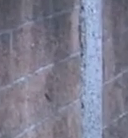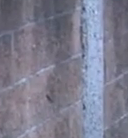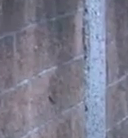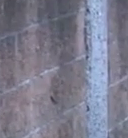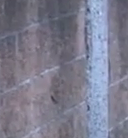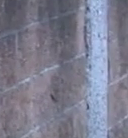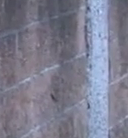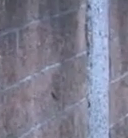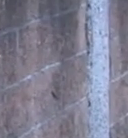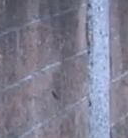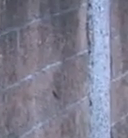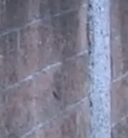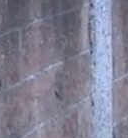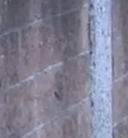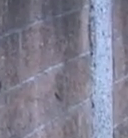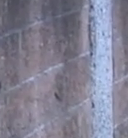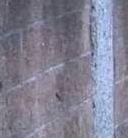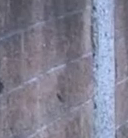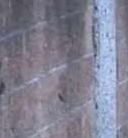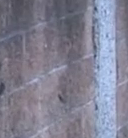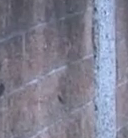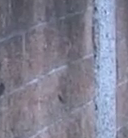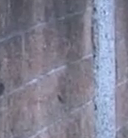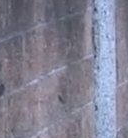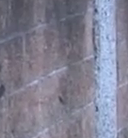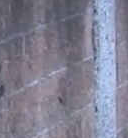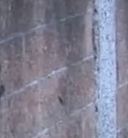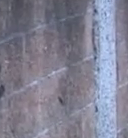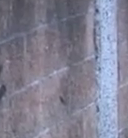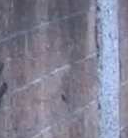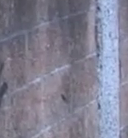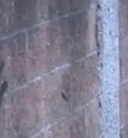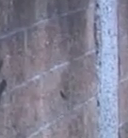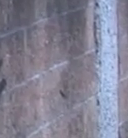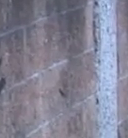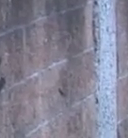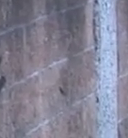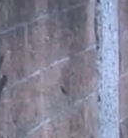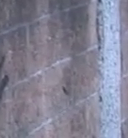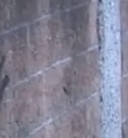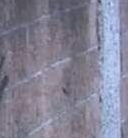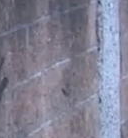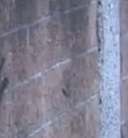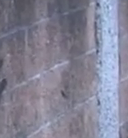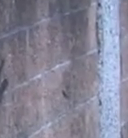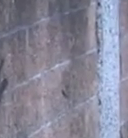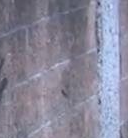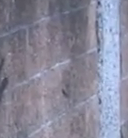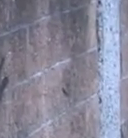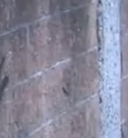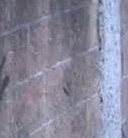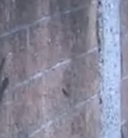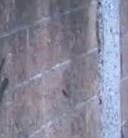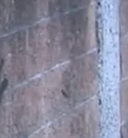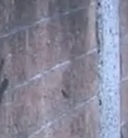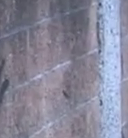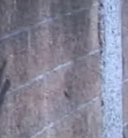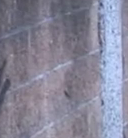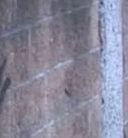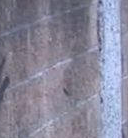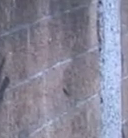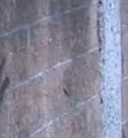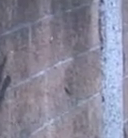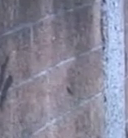orientación para las personas a dónde iremos a votar porque la verdad que así como en mi caso yo hasta ahorita no sé a dónde es que voy a ir a ejercer